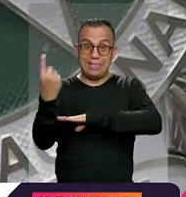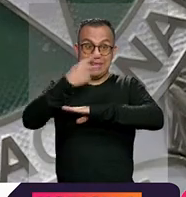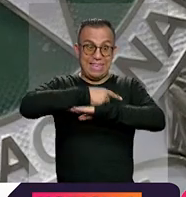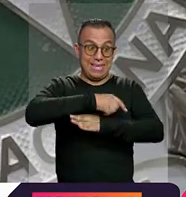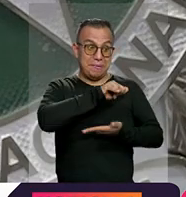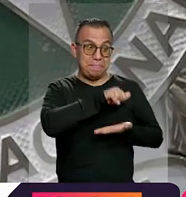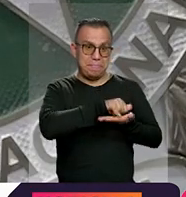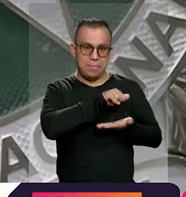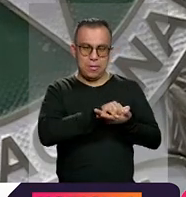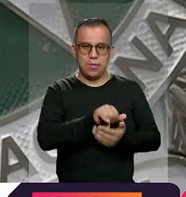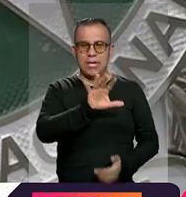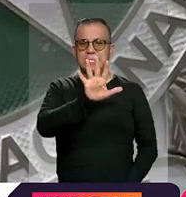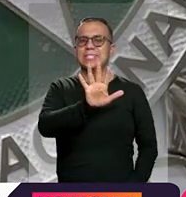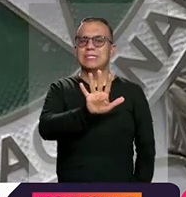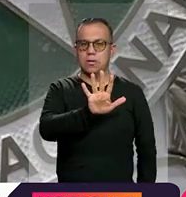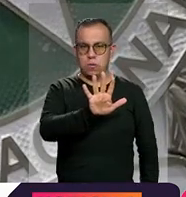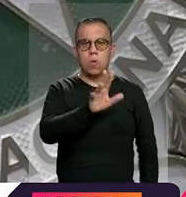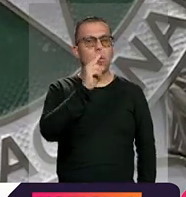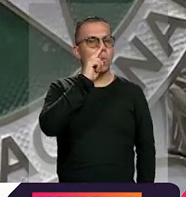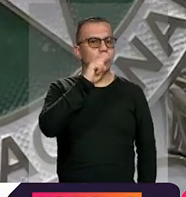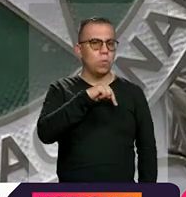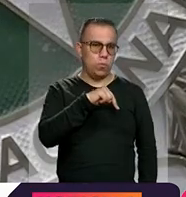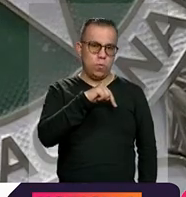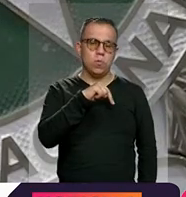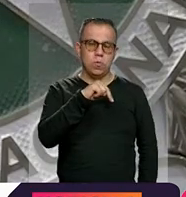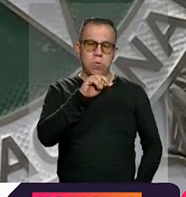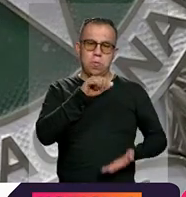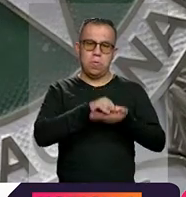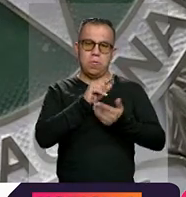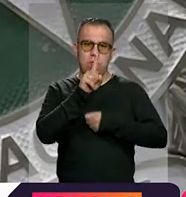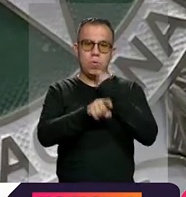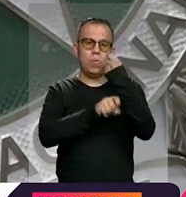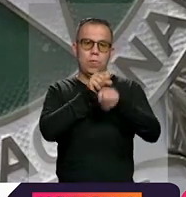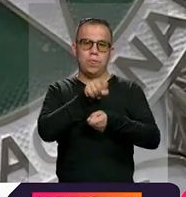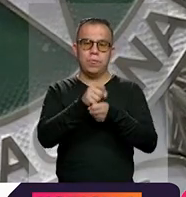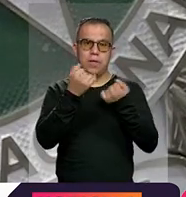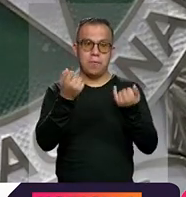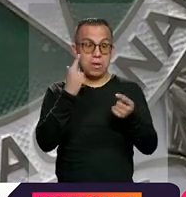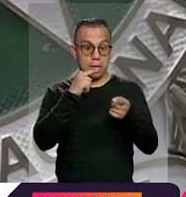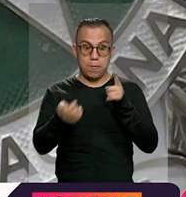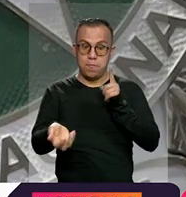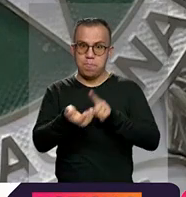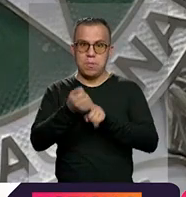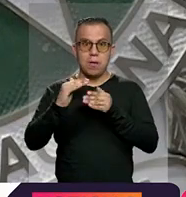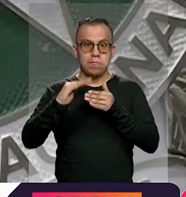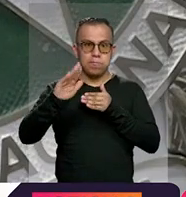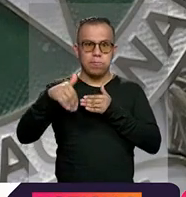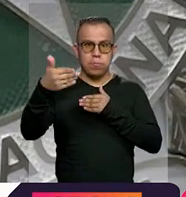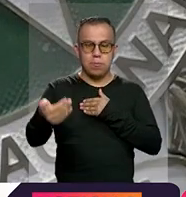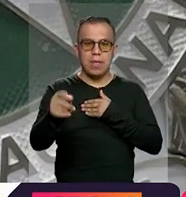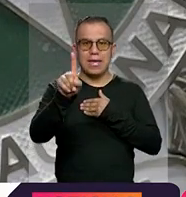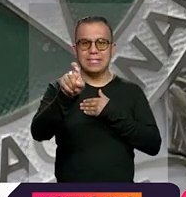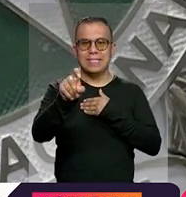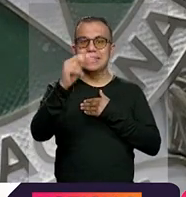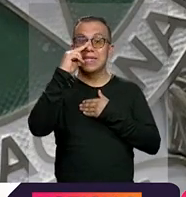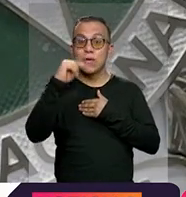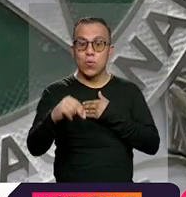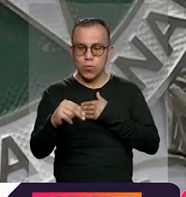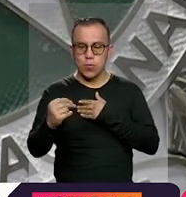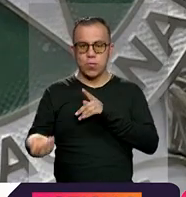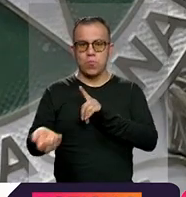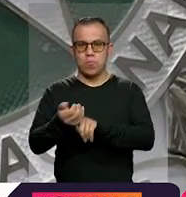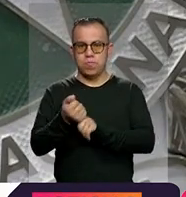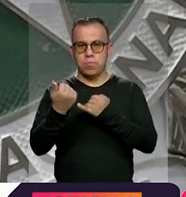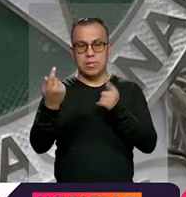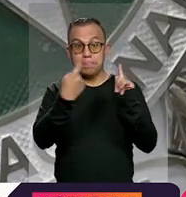hechos, el 5 de junio del presente año. Fue ubicado posteriormente el 6 de junio del presente año